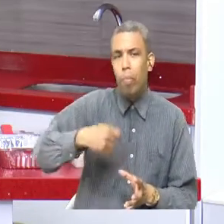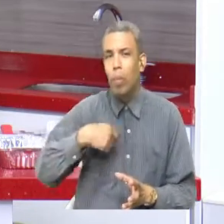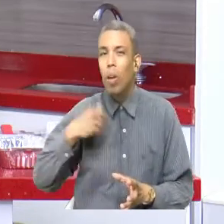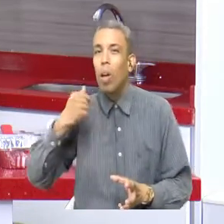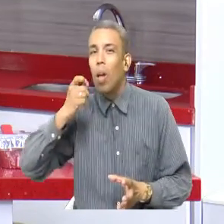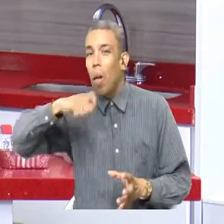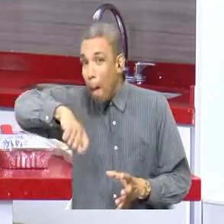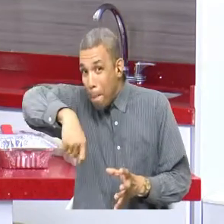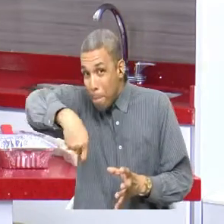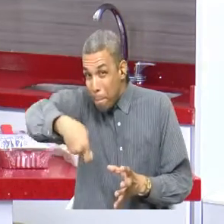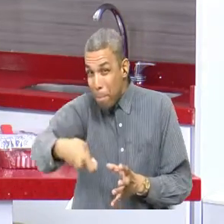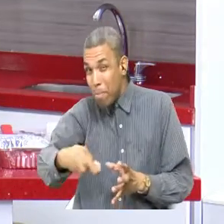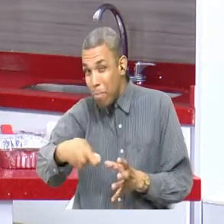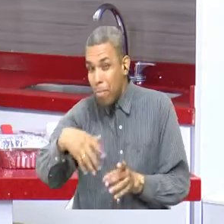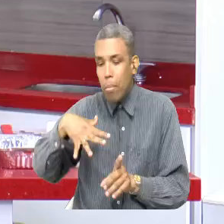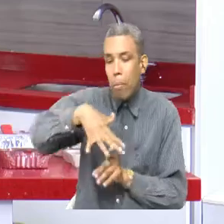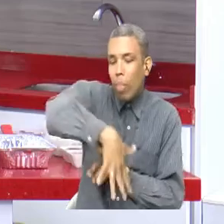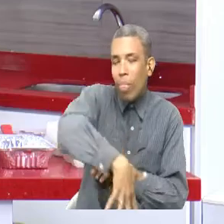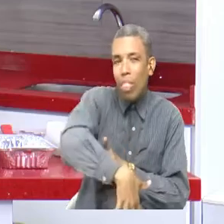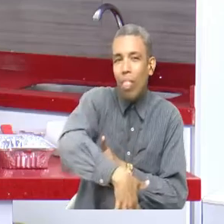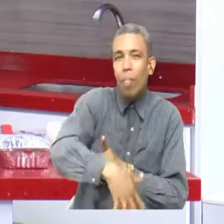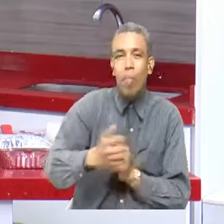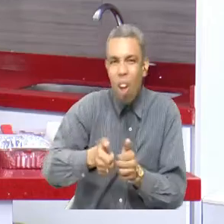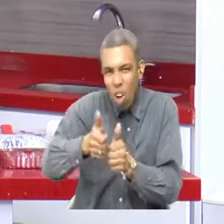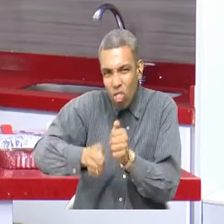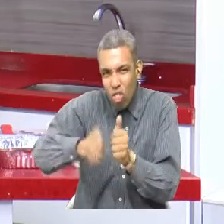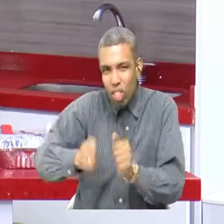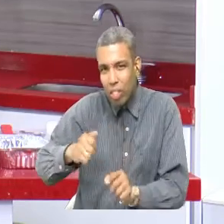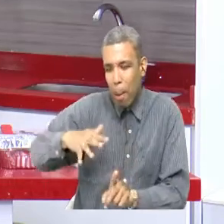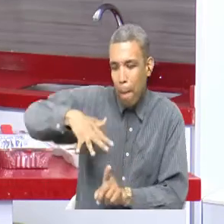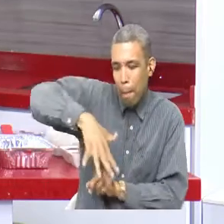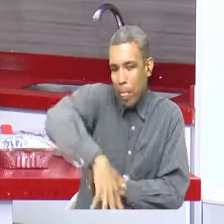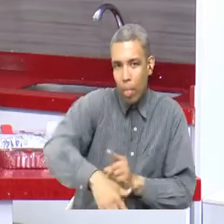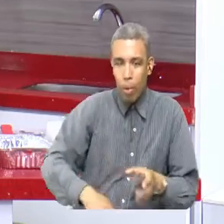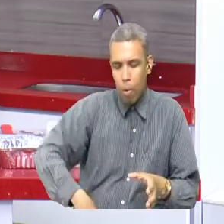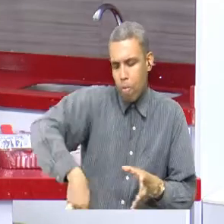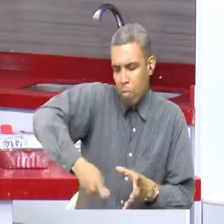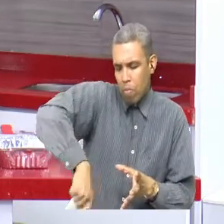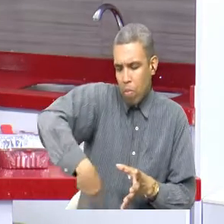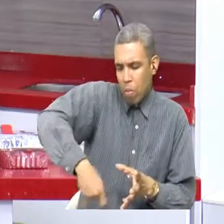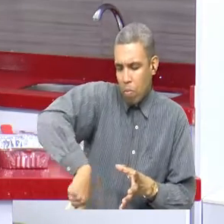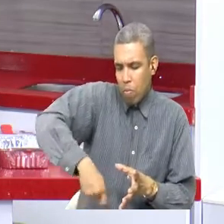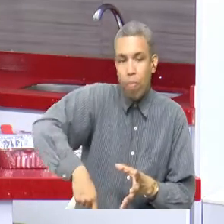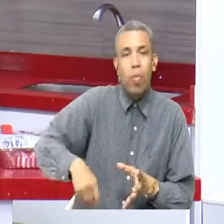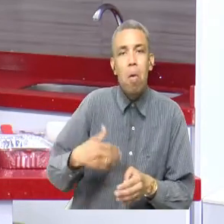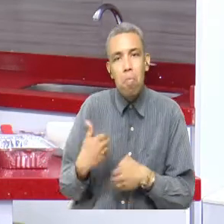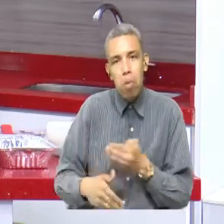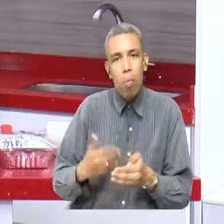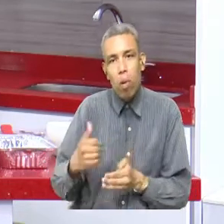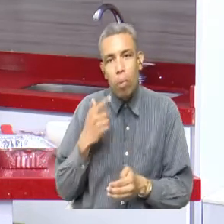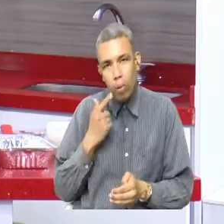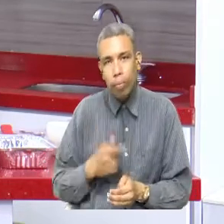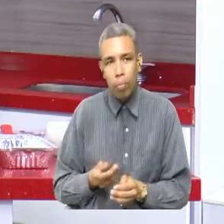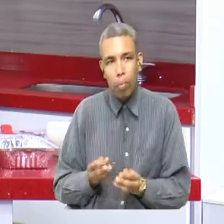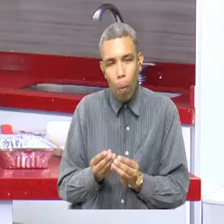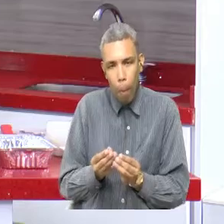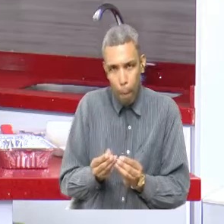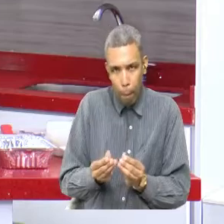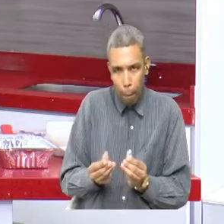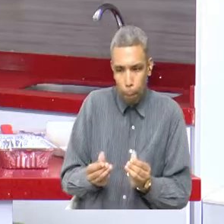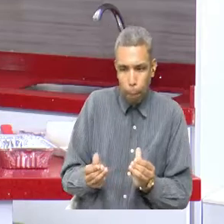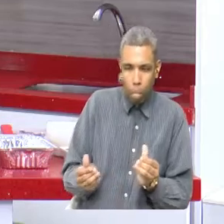de leche. De una vez va espesando, no necesita ni gelatina sin sabor, ni otro